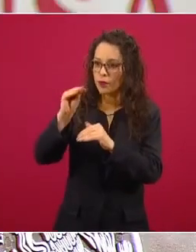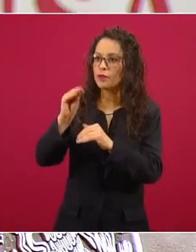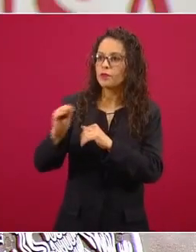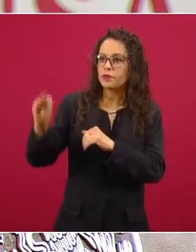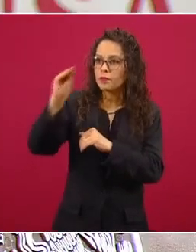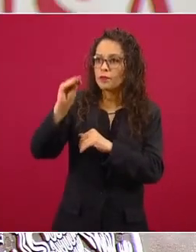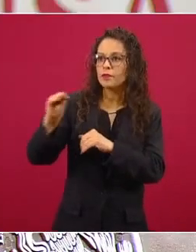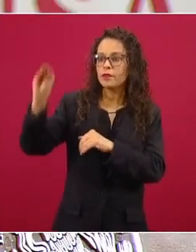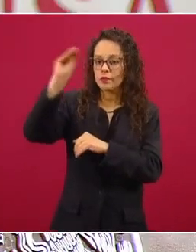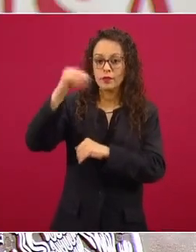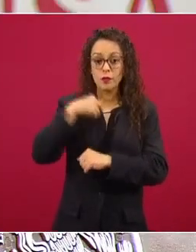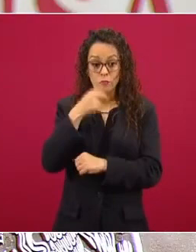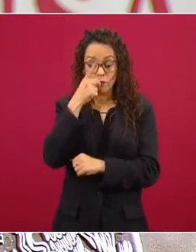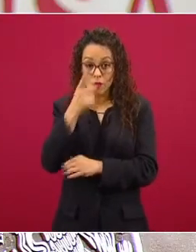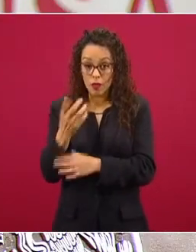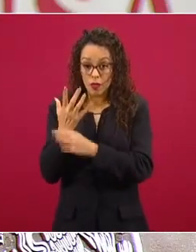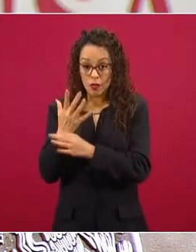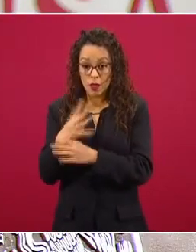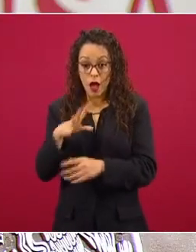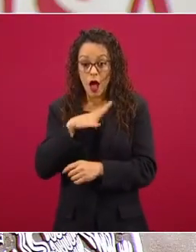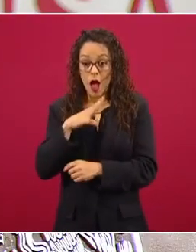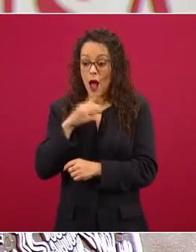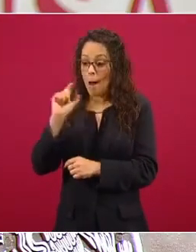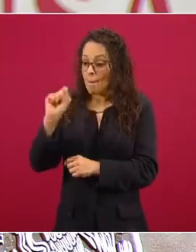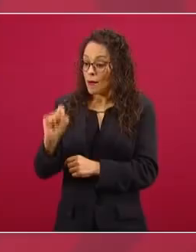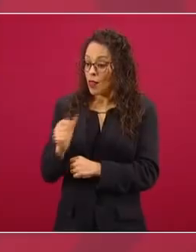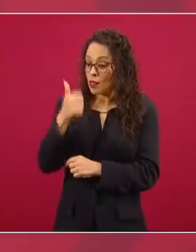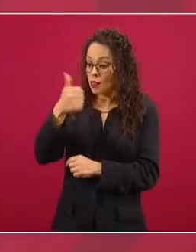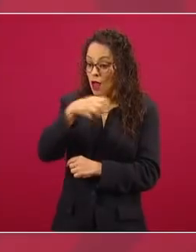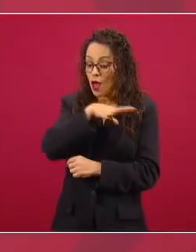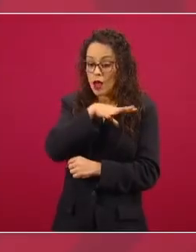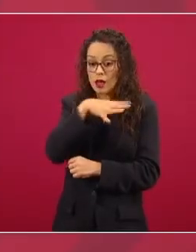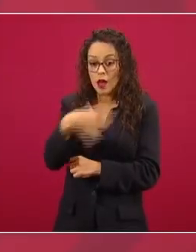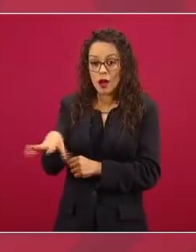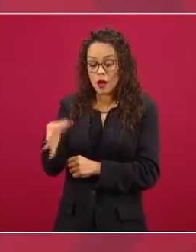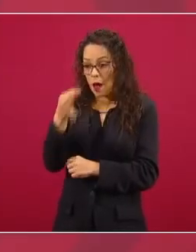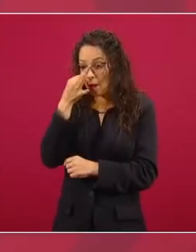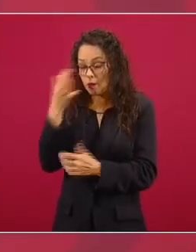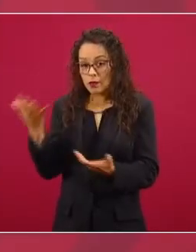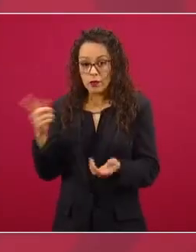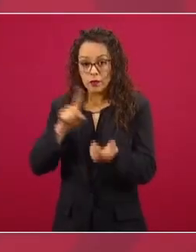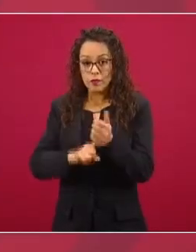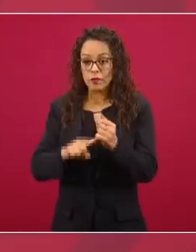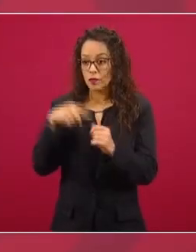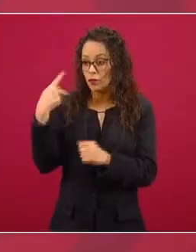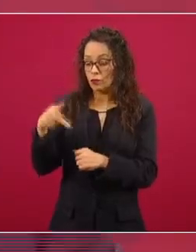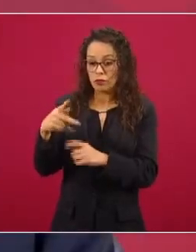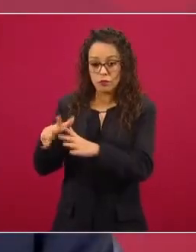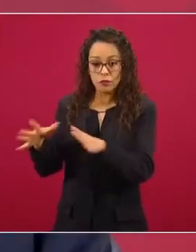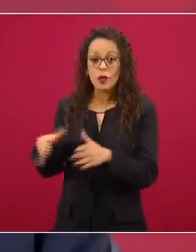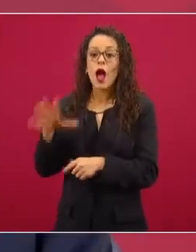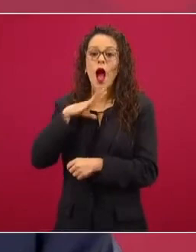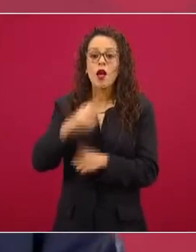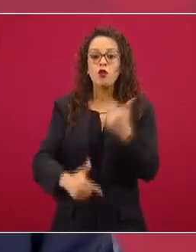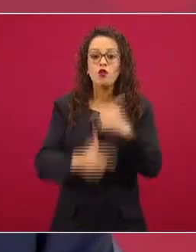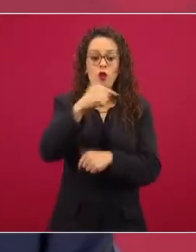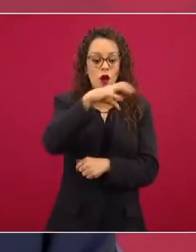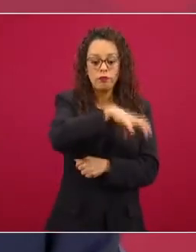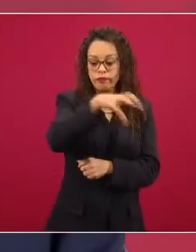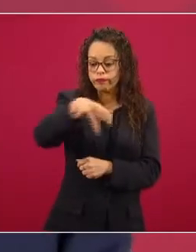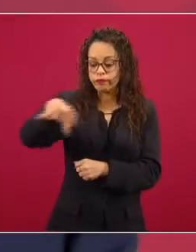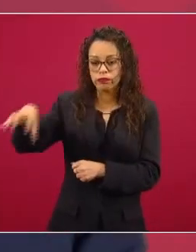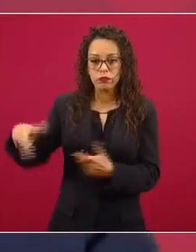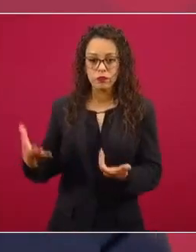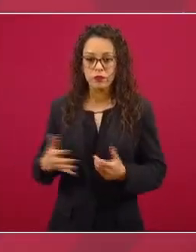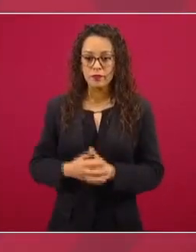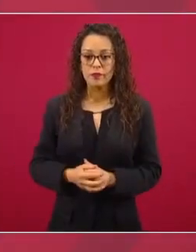hay 26 generales de división y son 12 regiones. Ahora ni